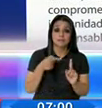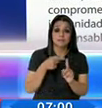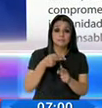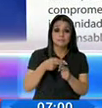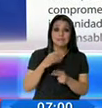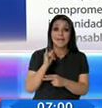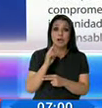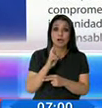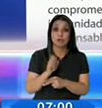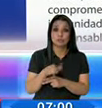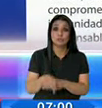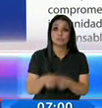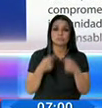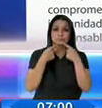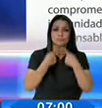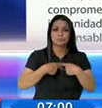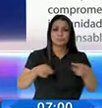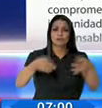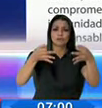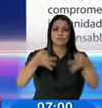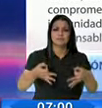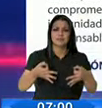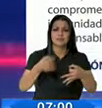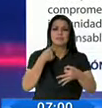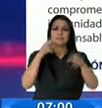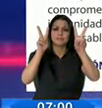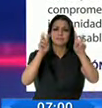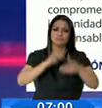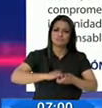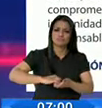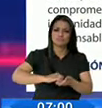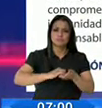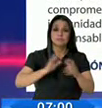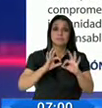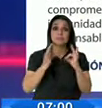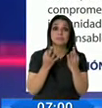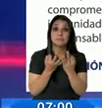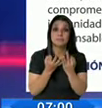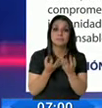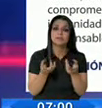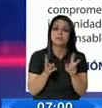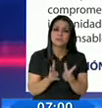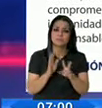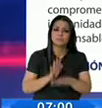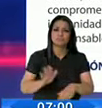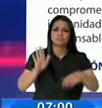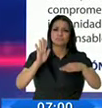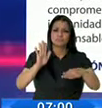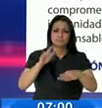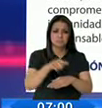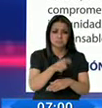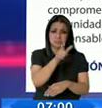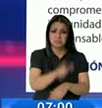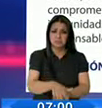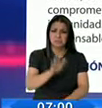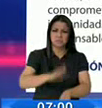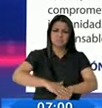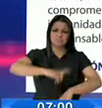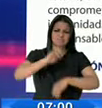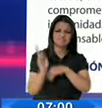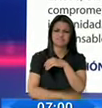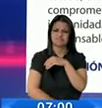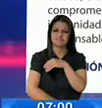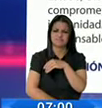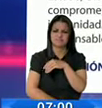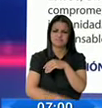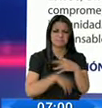Mancheno, mediante un comunicado oficial, expresó su solidaridad con su familia y se compromete a aplicar todo el rigor de la ley para que